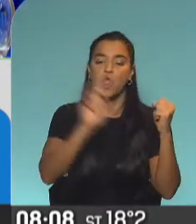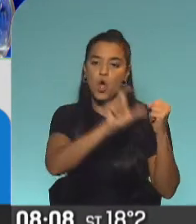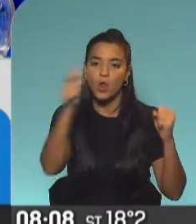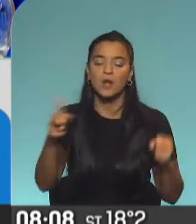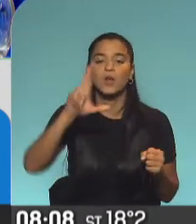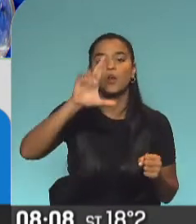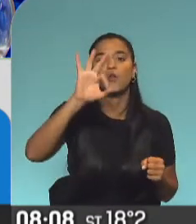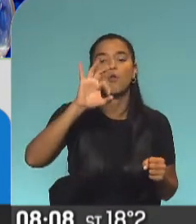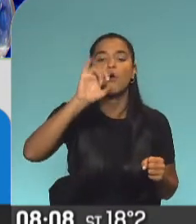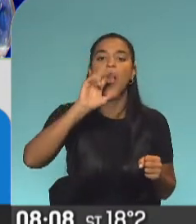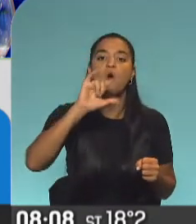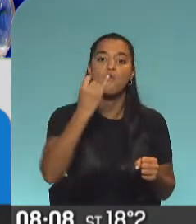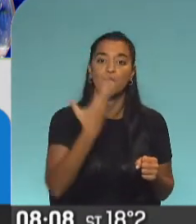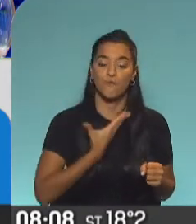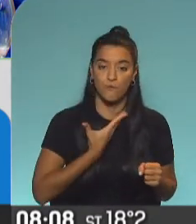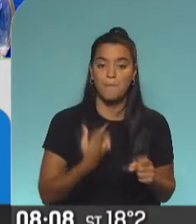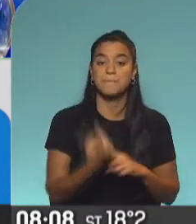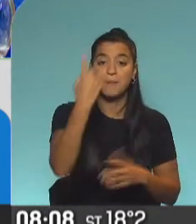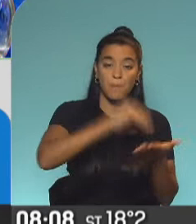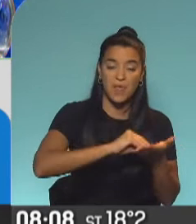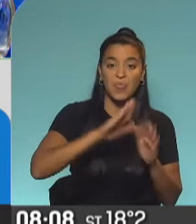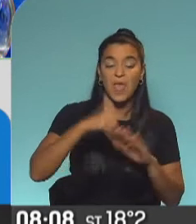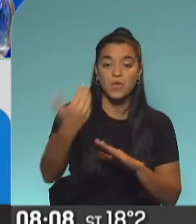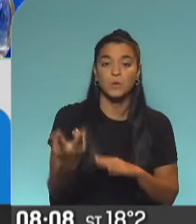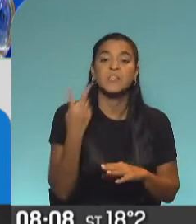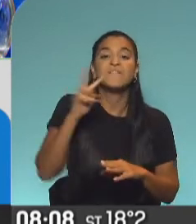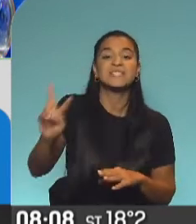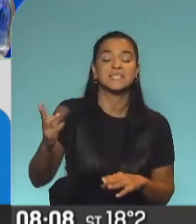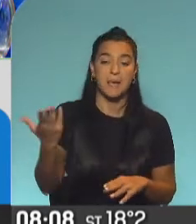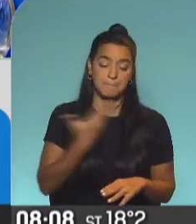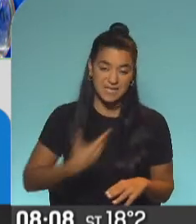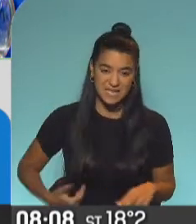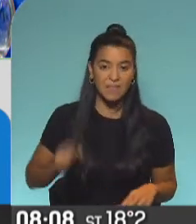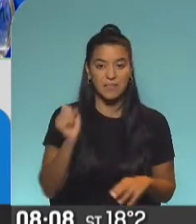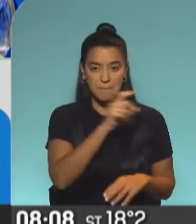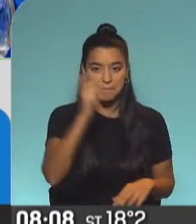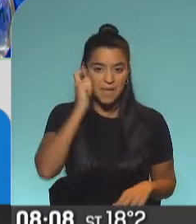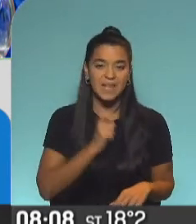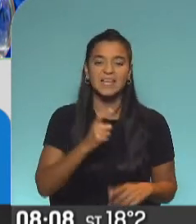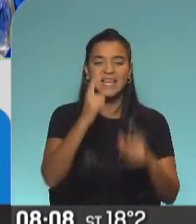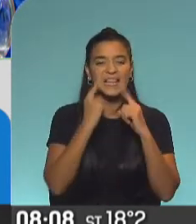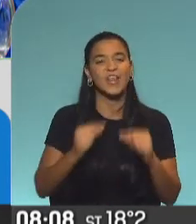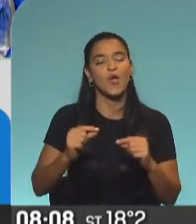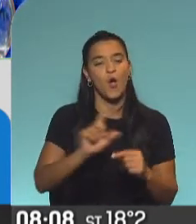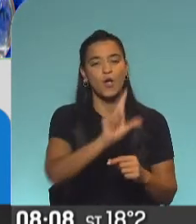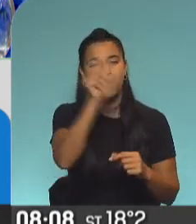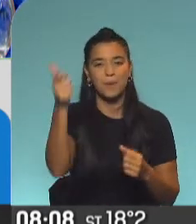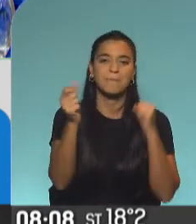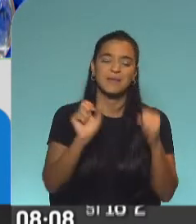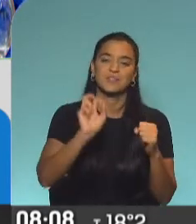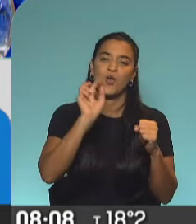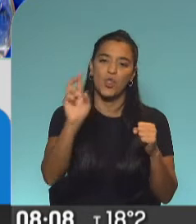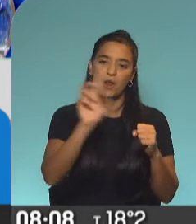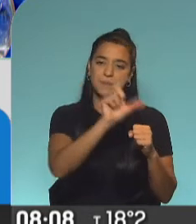Rucauf, quien fue primero ministro y luego vicepresidente de Carlos Menem, criticó la convertibilidad. En una entrevista